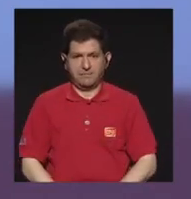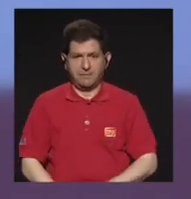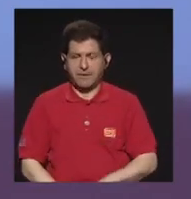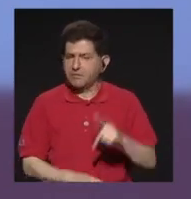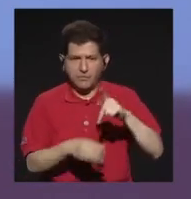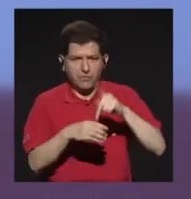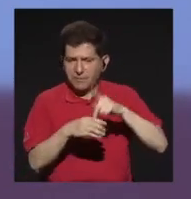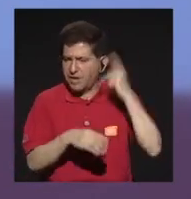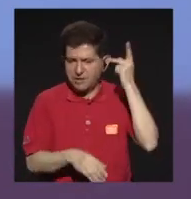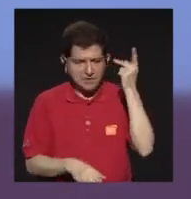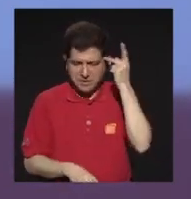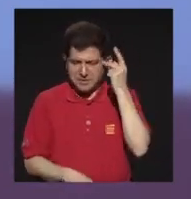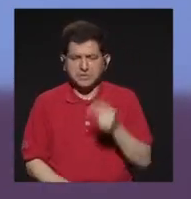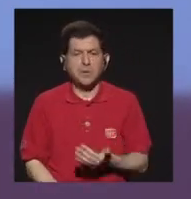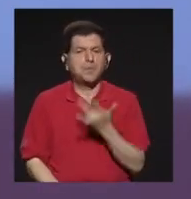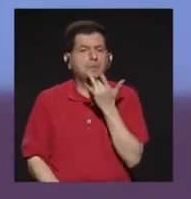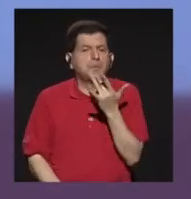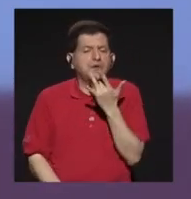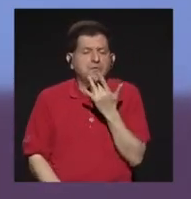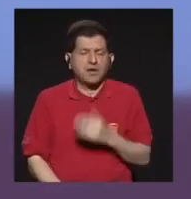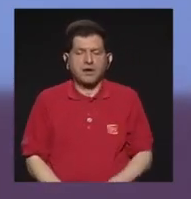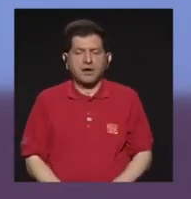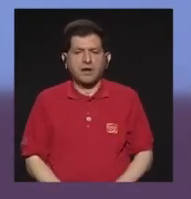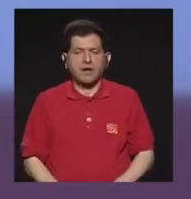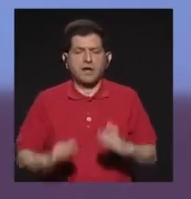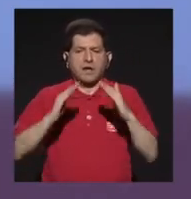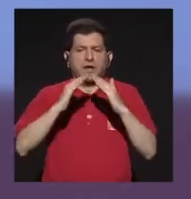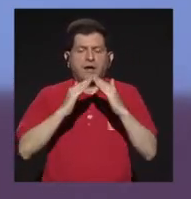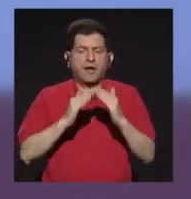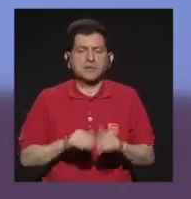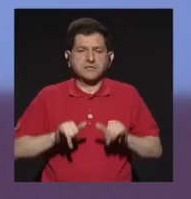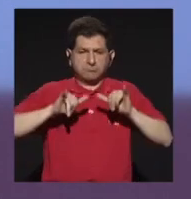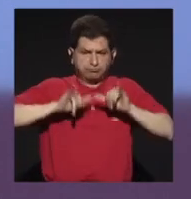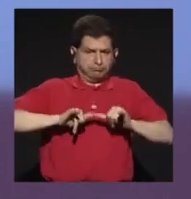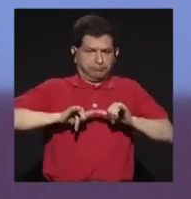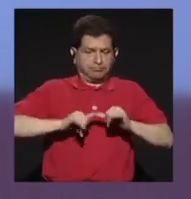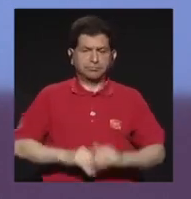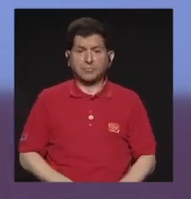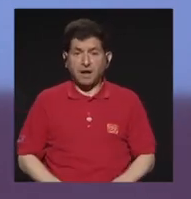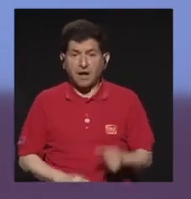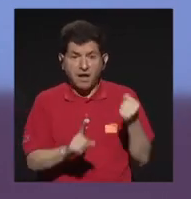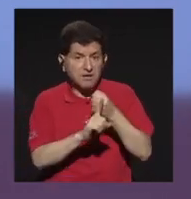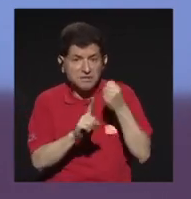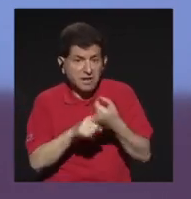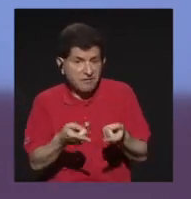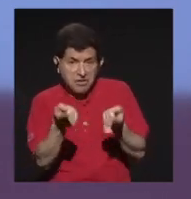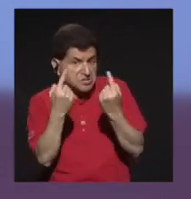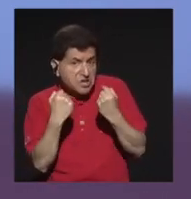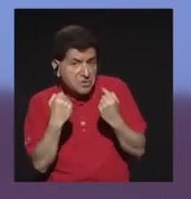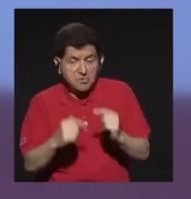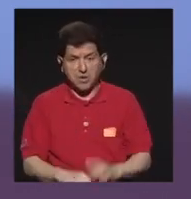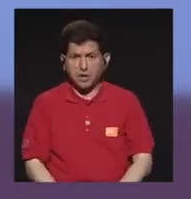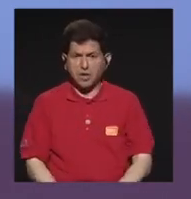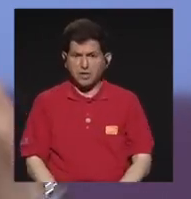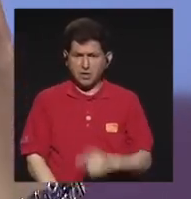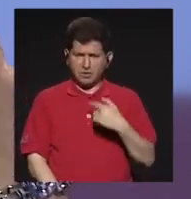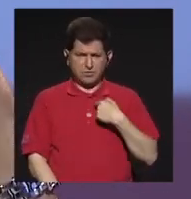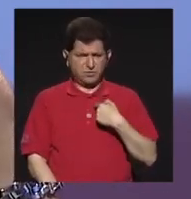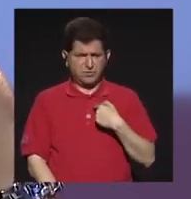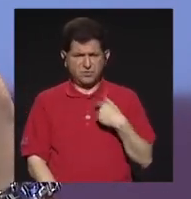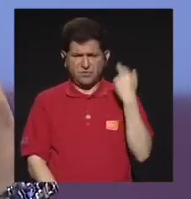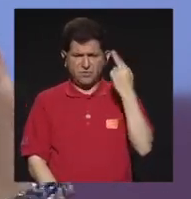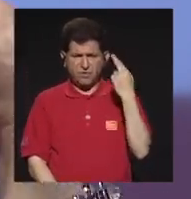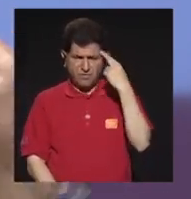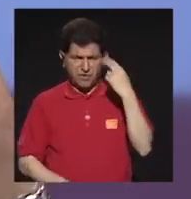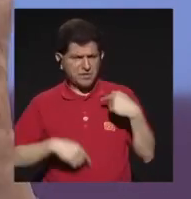vida política prefiere encerrarse en su casa porque finalmente dice si la violencia no ha venido a mi casa porque porque tengo yo